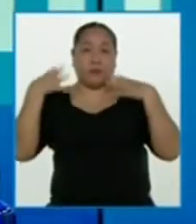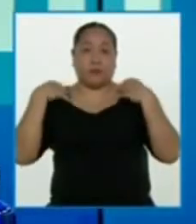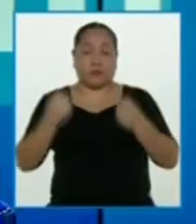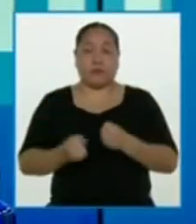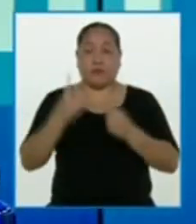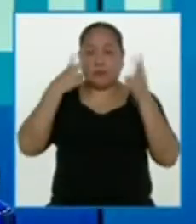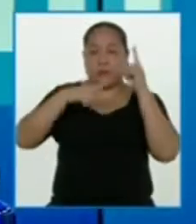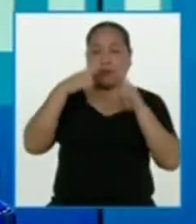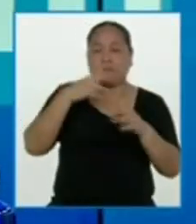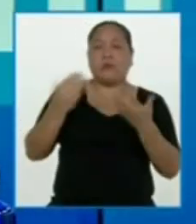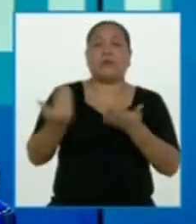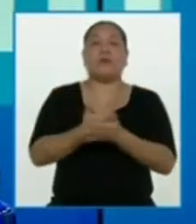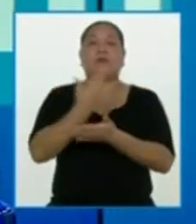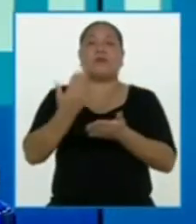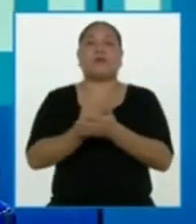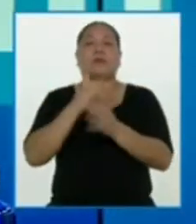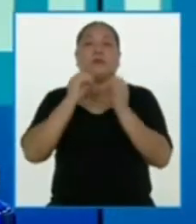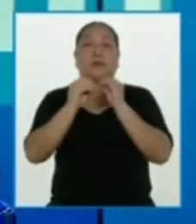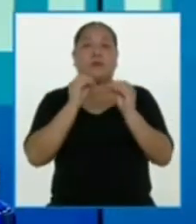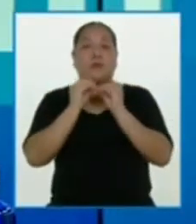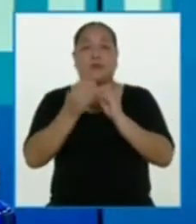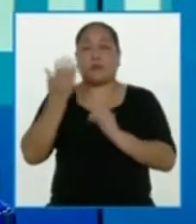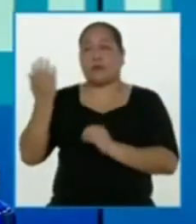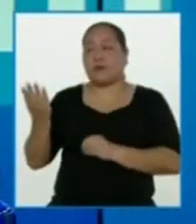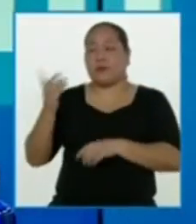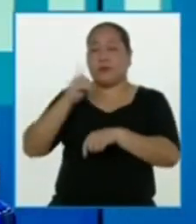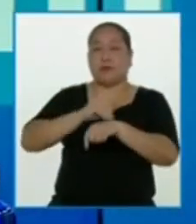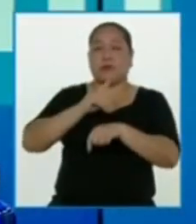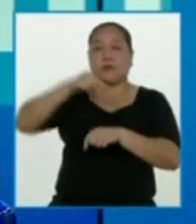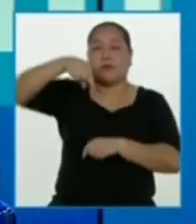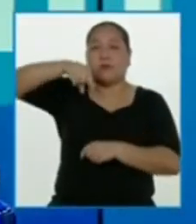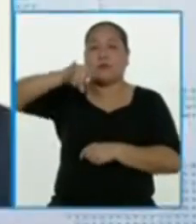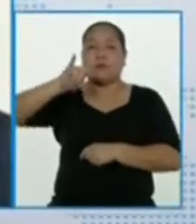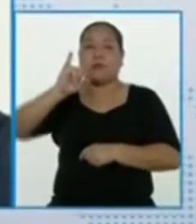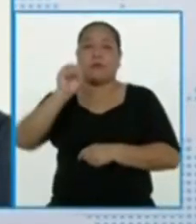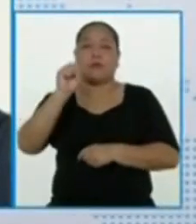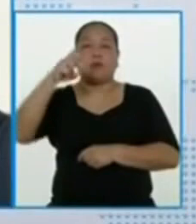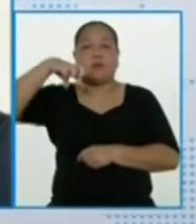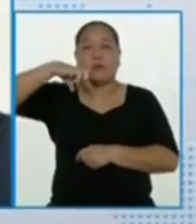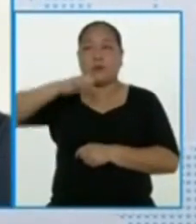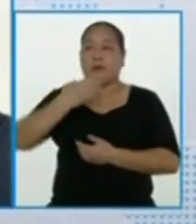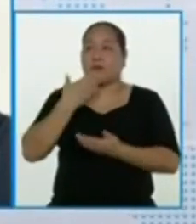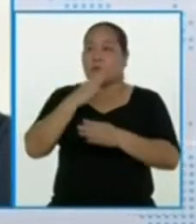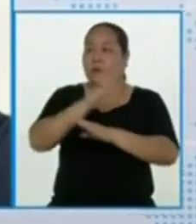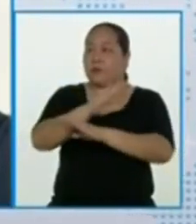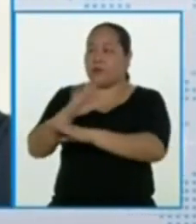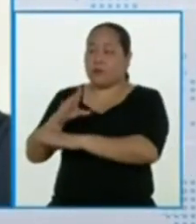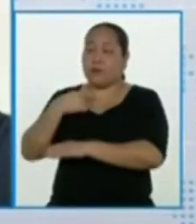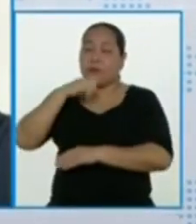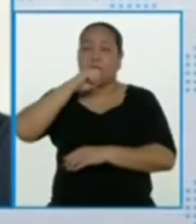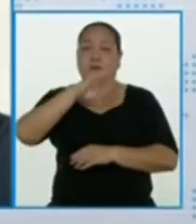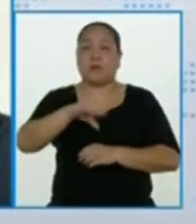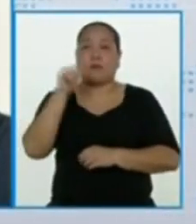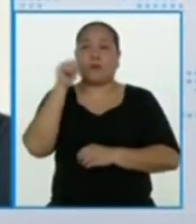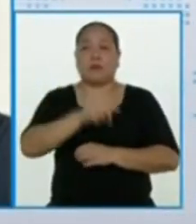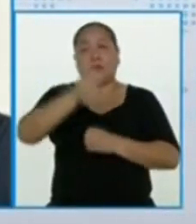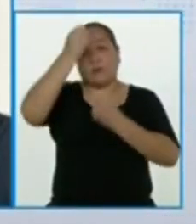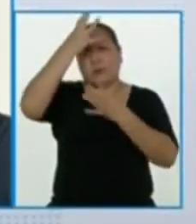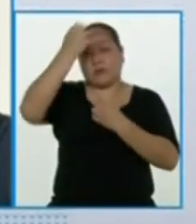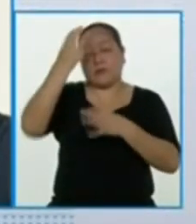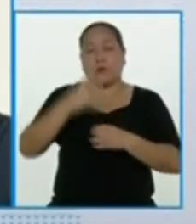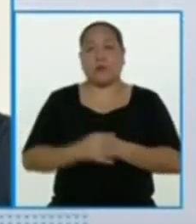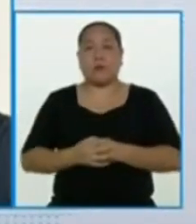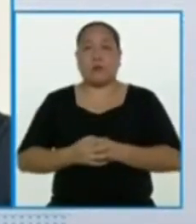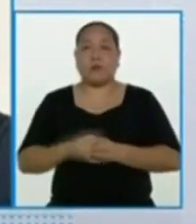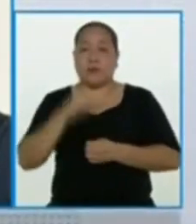Estamos con el doctor Antonio Quispe, además es epidemiólogo. Doctor Quispe, ¿cómo le va? Buenas tardes, acabamos de mencionar esta